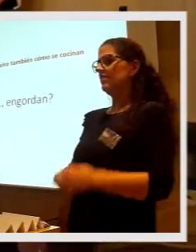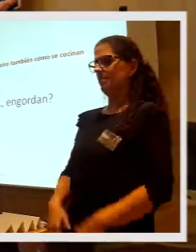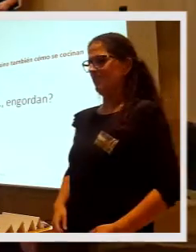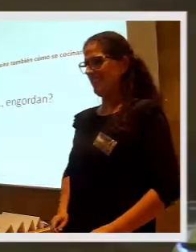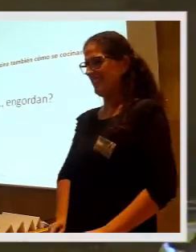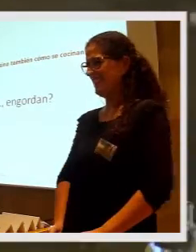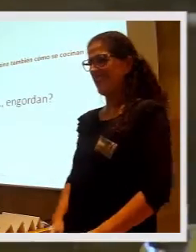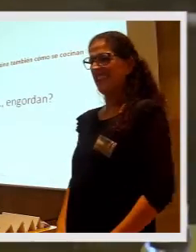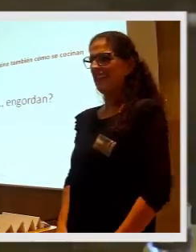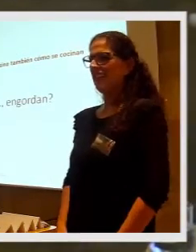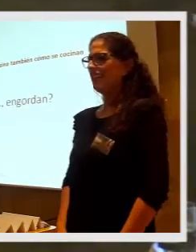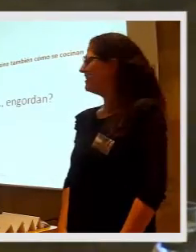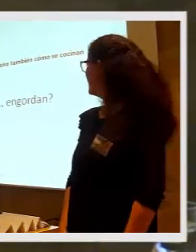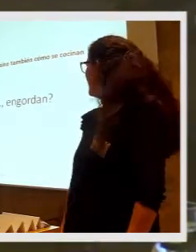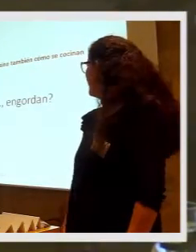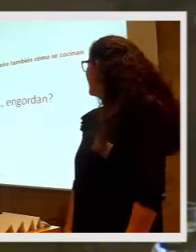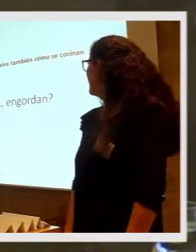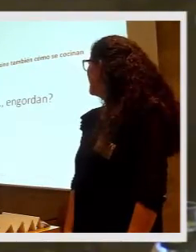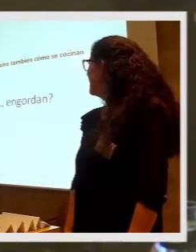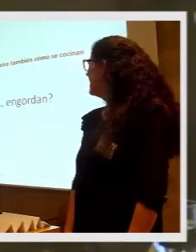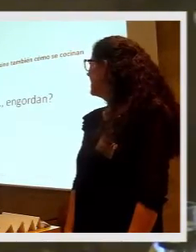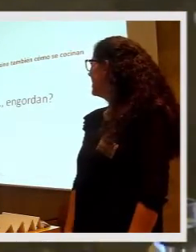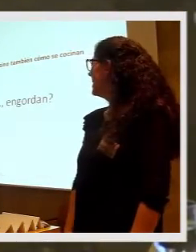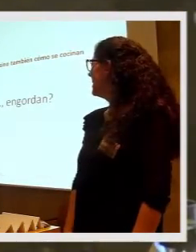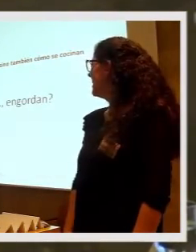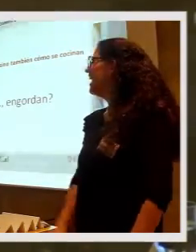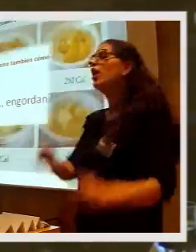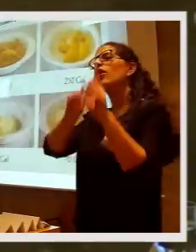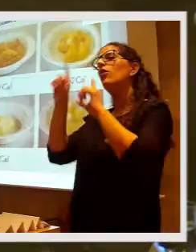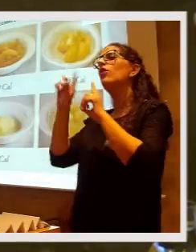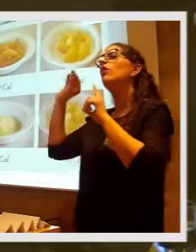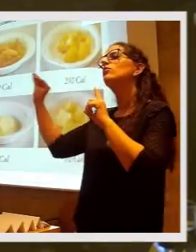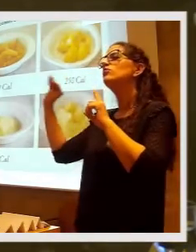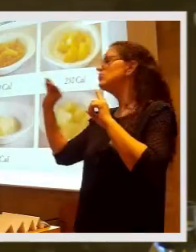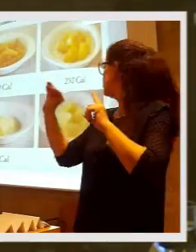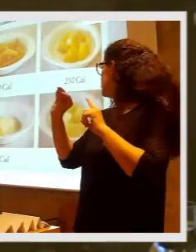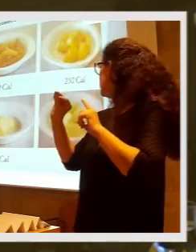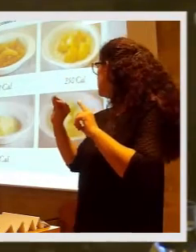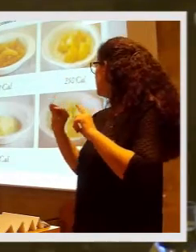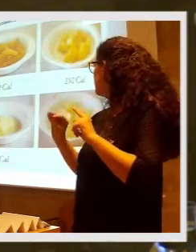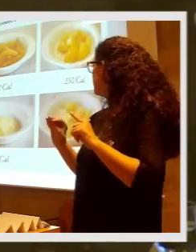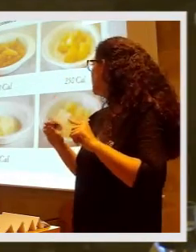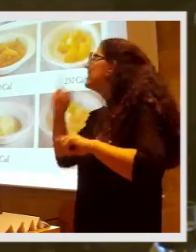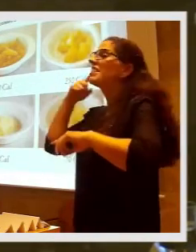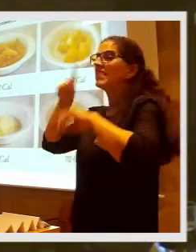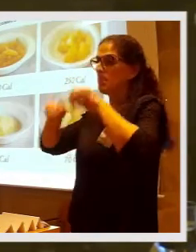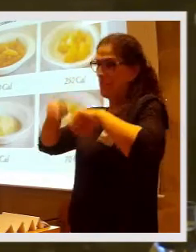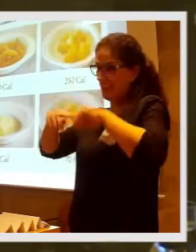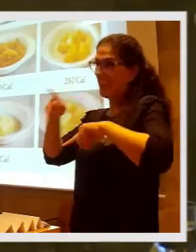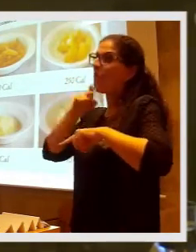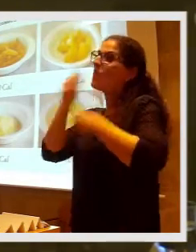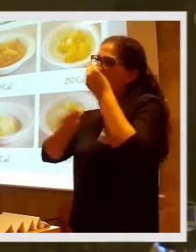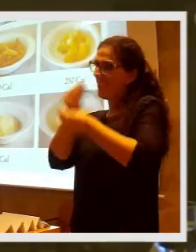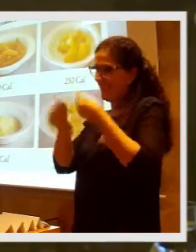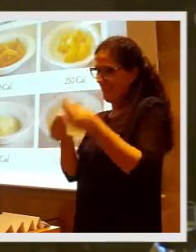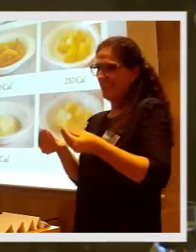siguiente diapositiva, que es muy bonita, y la he traído, no es mía, la ha traído el doctor Casabona. Depende. Los alimentos